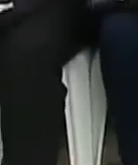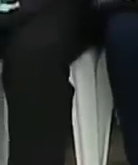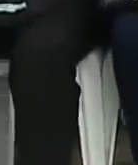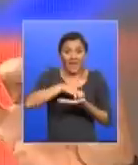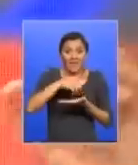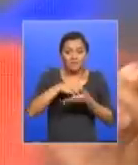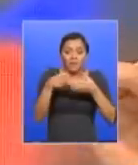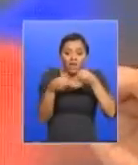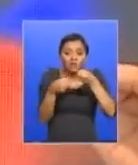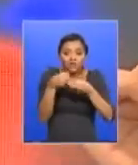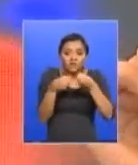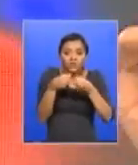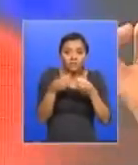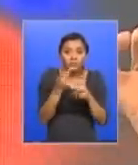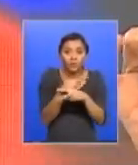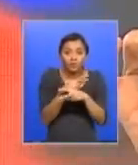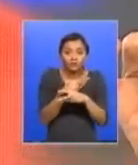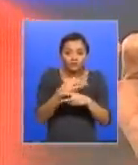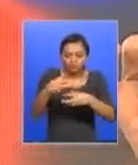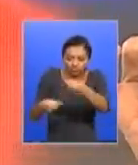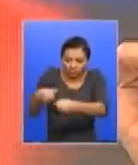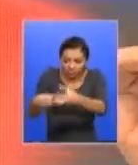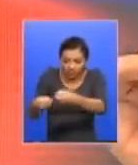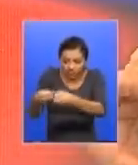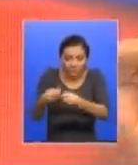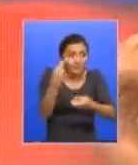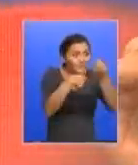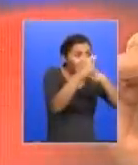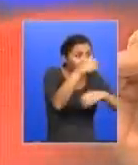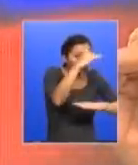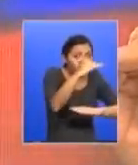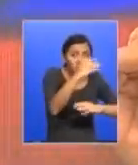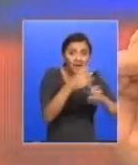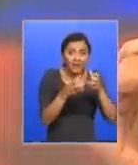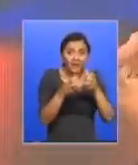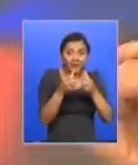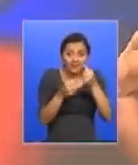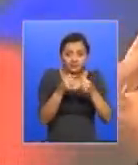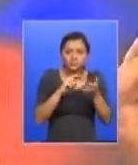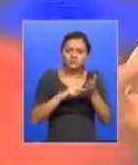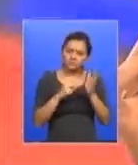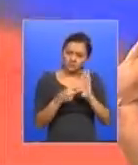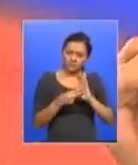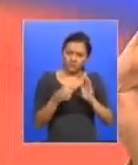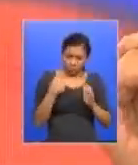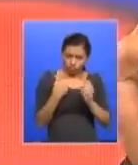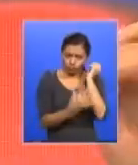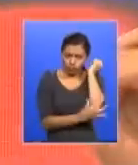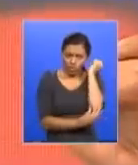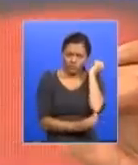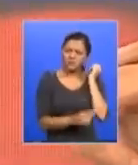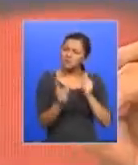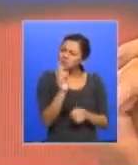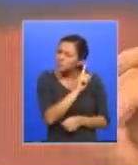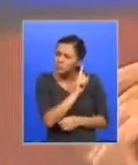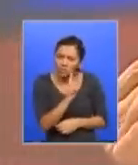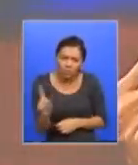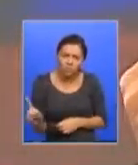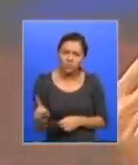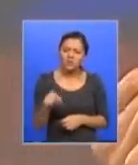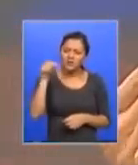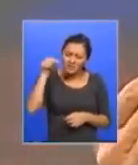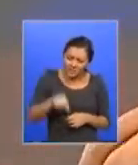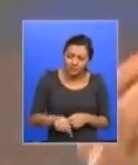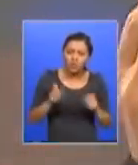pobre. Y eso no es verdad, compañero. Tenemos que ser productivos, y este gobierno no descansará hasta que